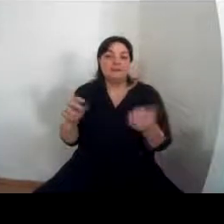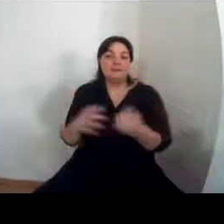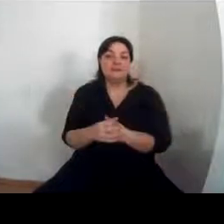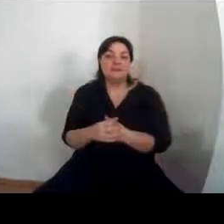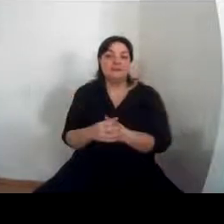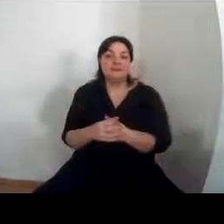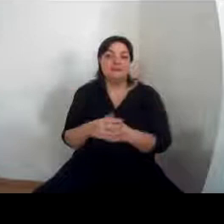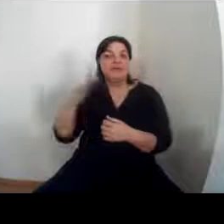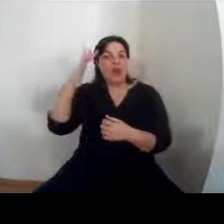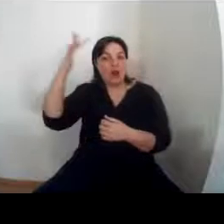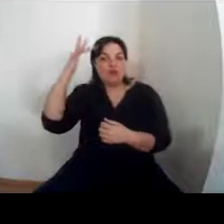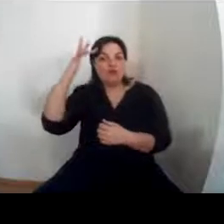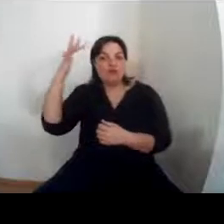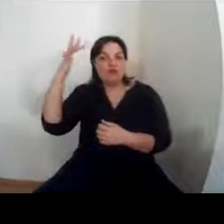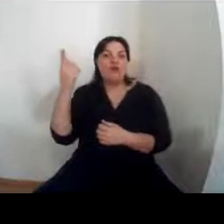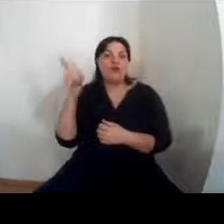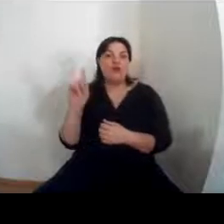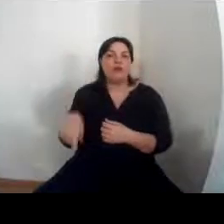con muchísima ilusión,